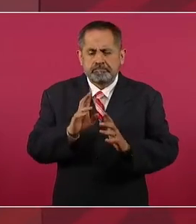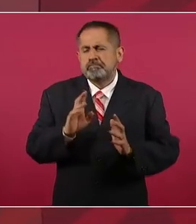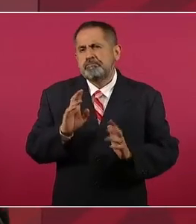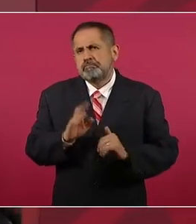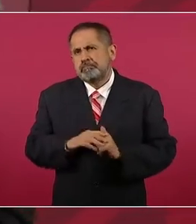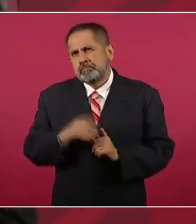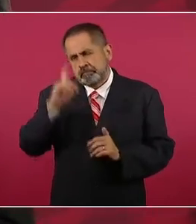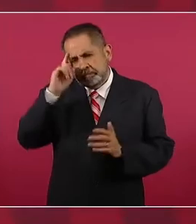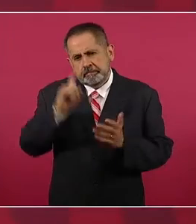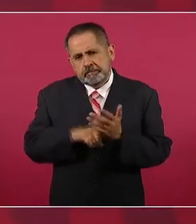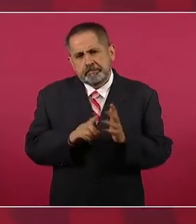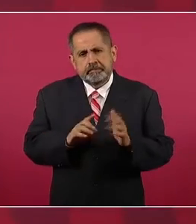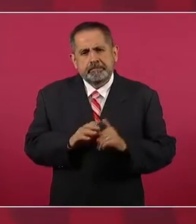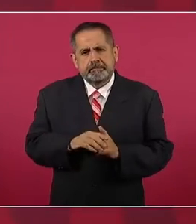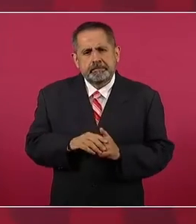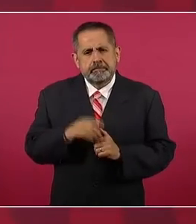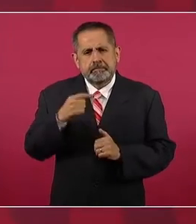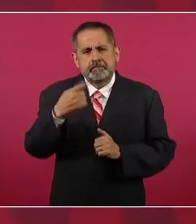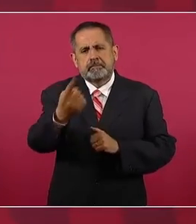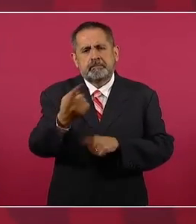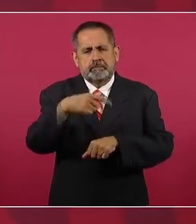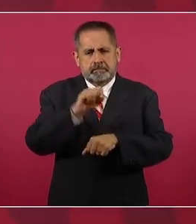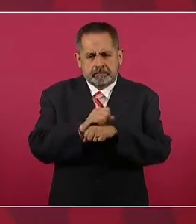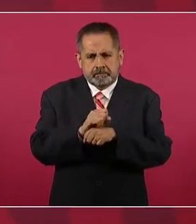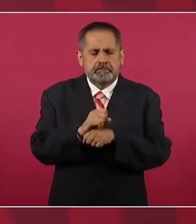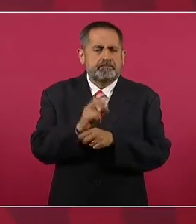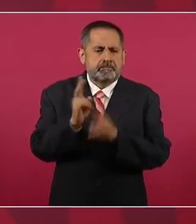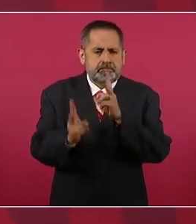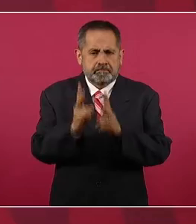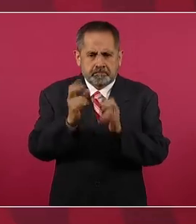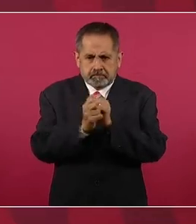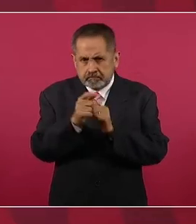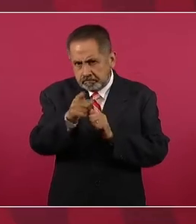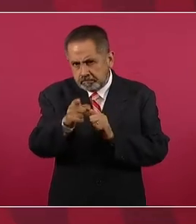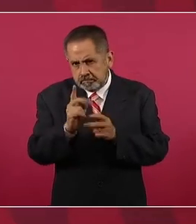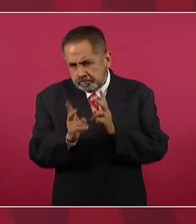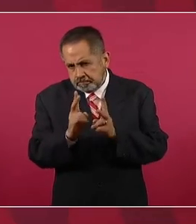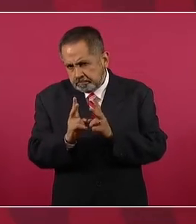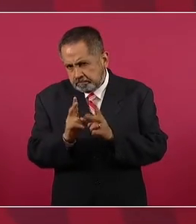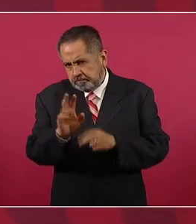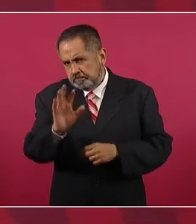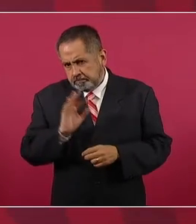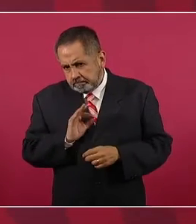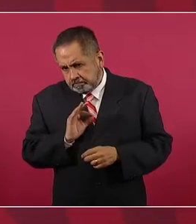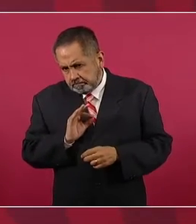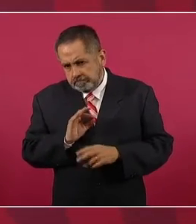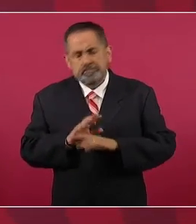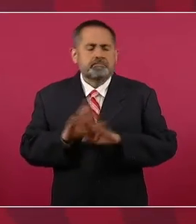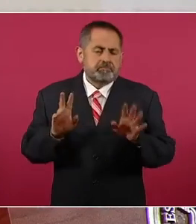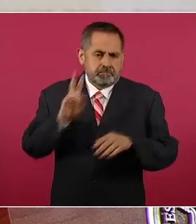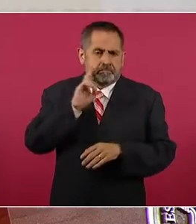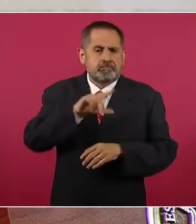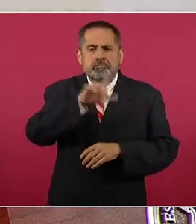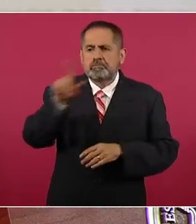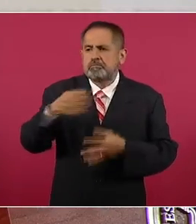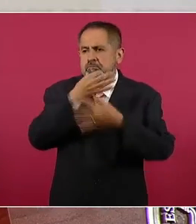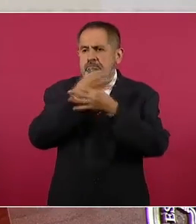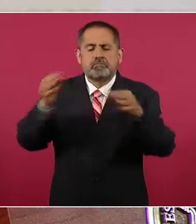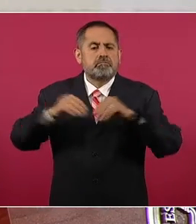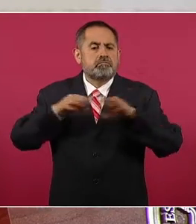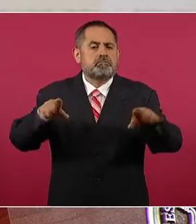entonces como puede ser la semana próxima, ya hablo con ella y ya yo les puedo